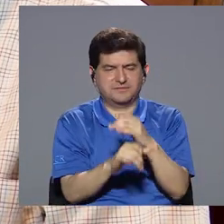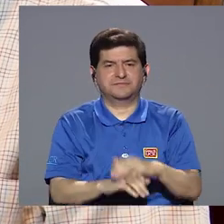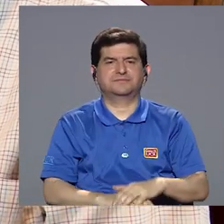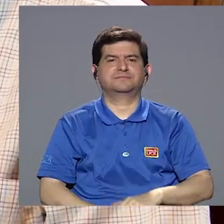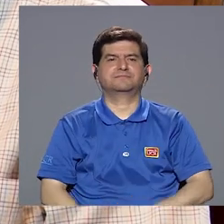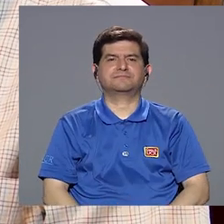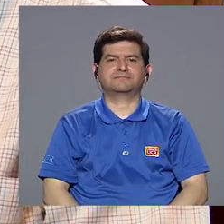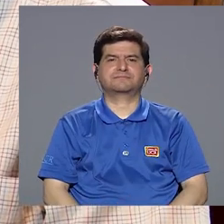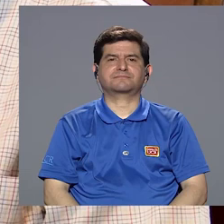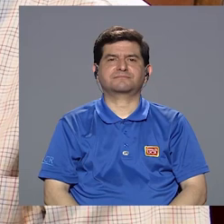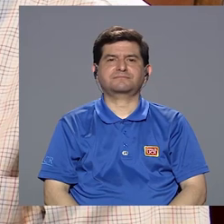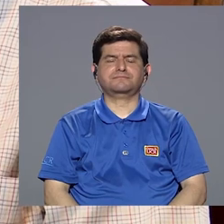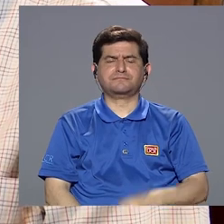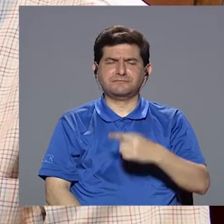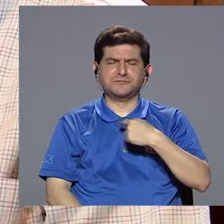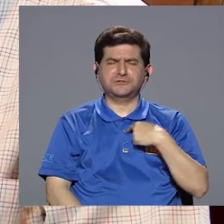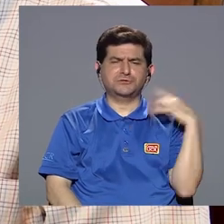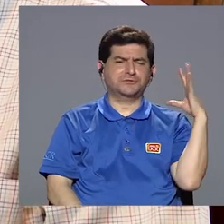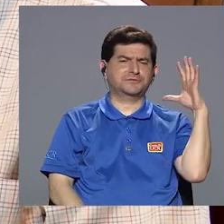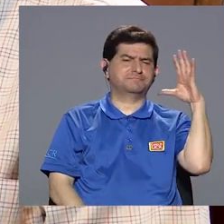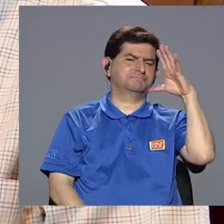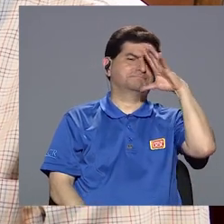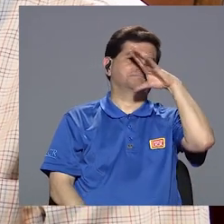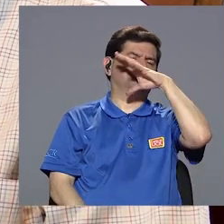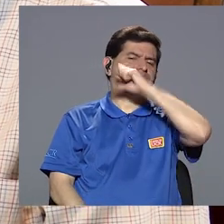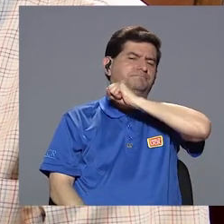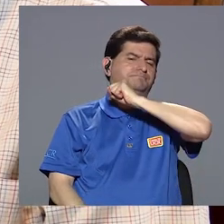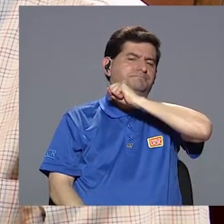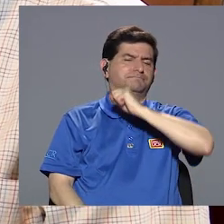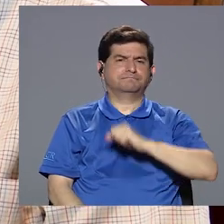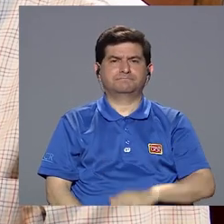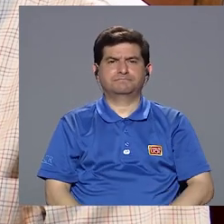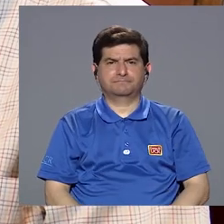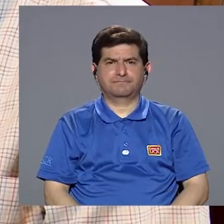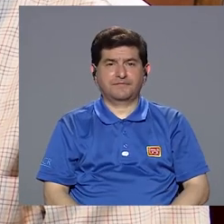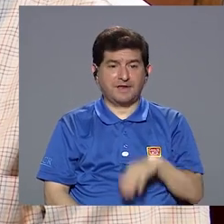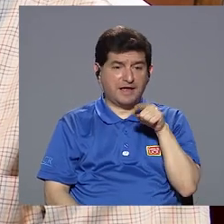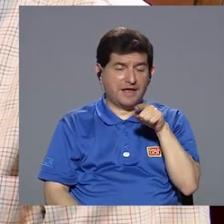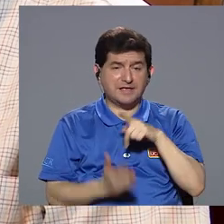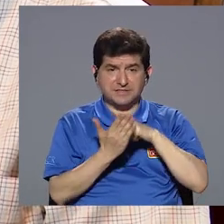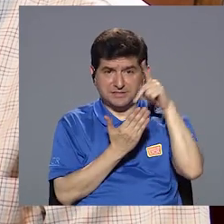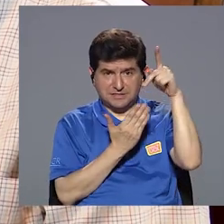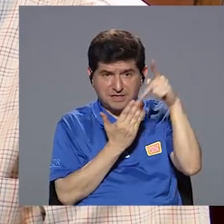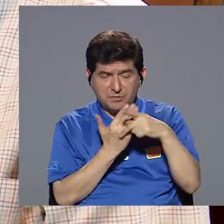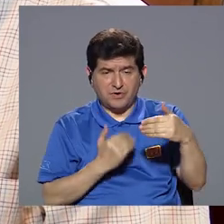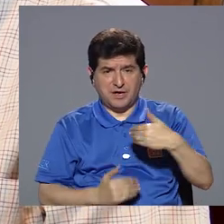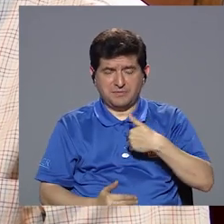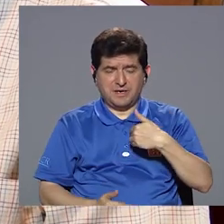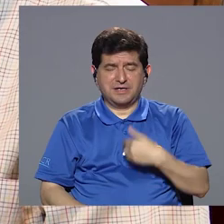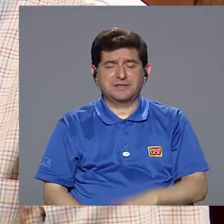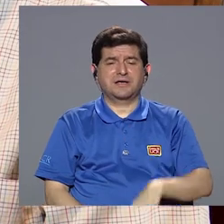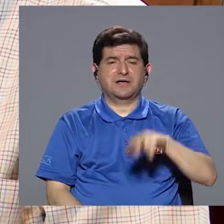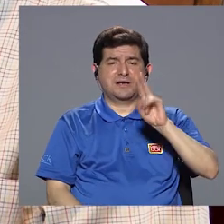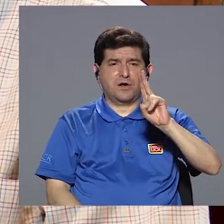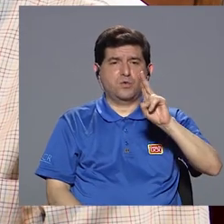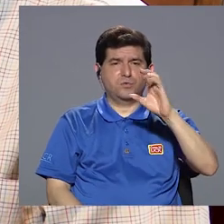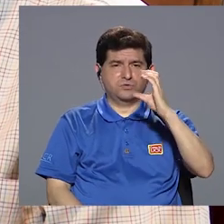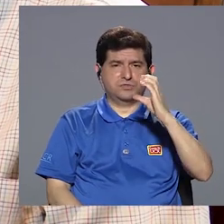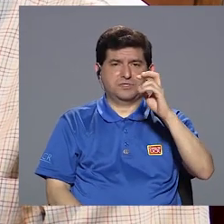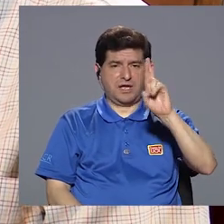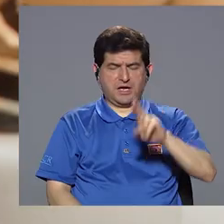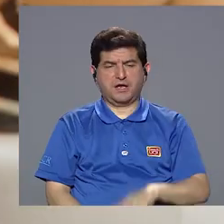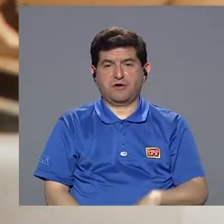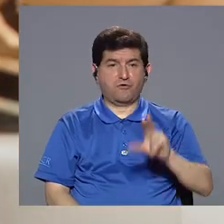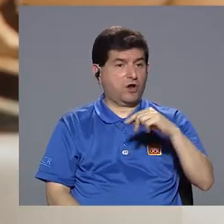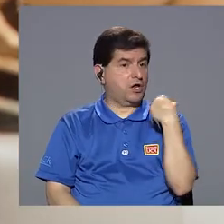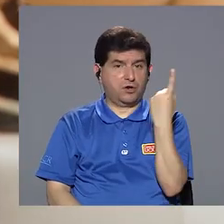internacionales y me he percatado que este programa que tiene la universidad de